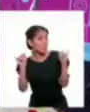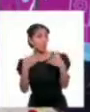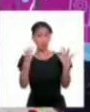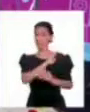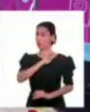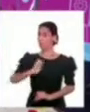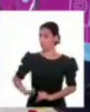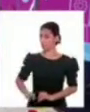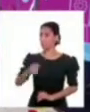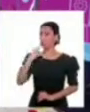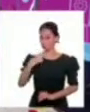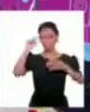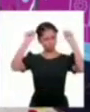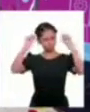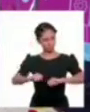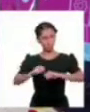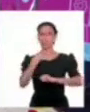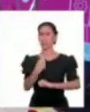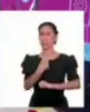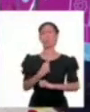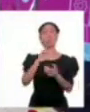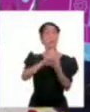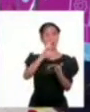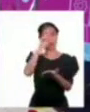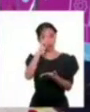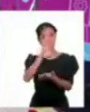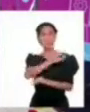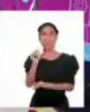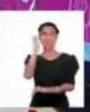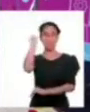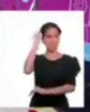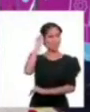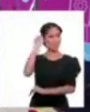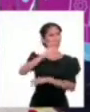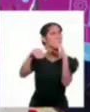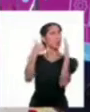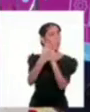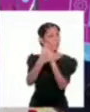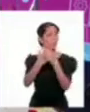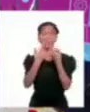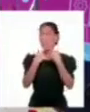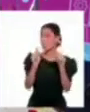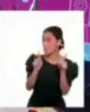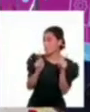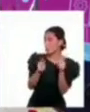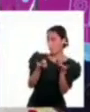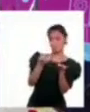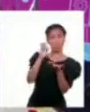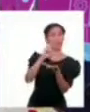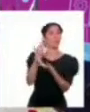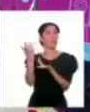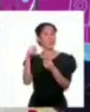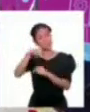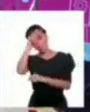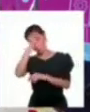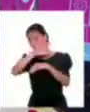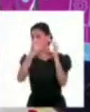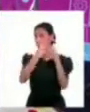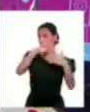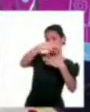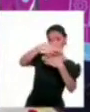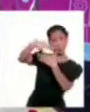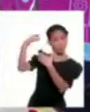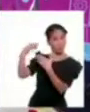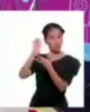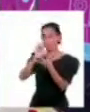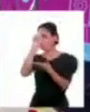Estado propuso la educación como un derecho para todas y todos. Pero en los hechos, la educación no llegó a todas las regiones del Perú, sobre todo a los